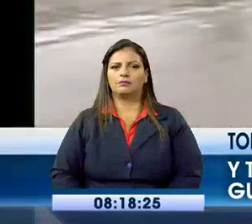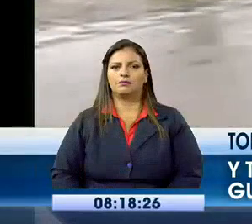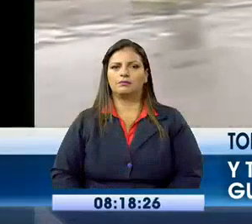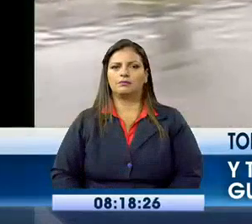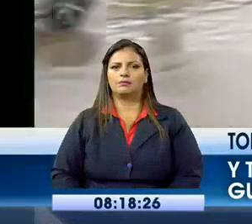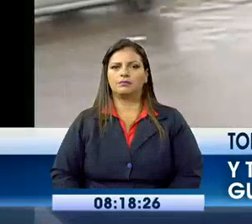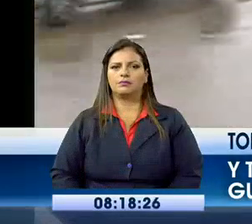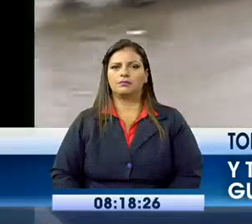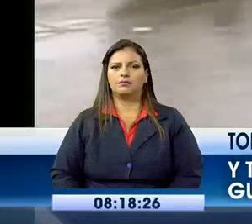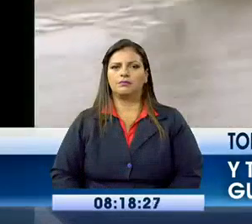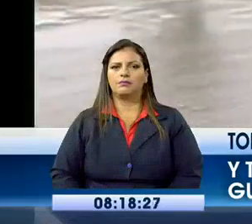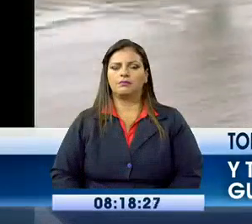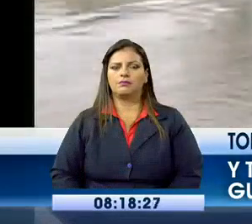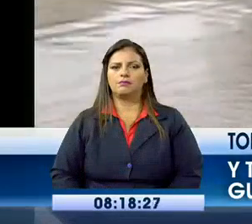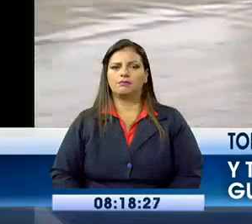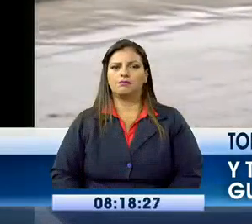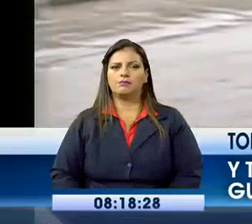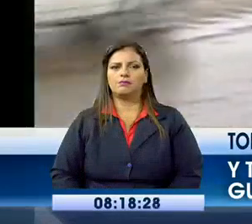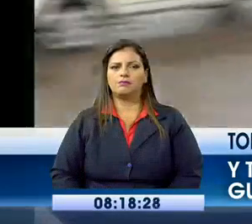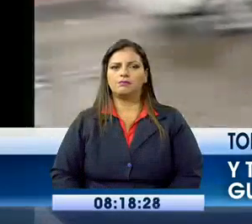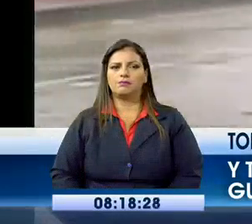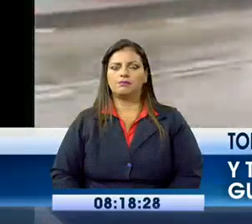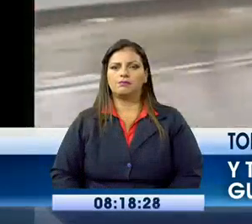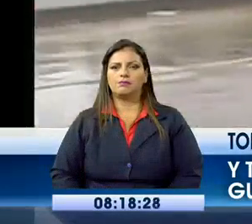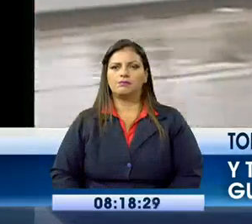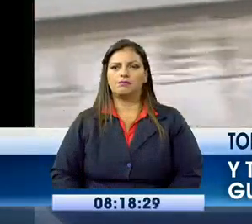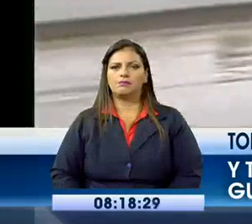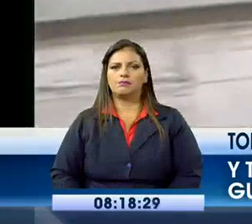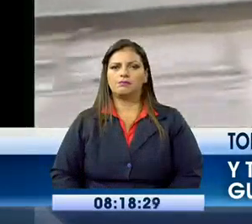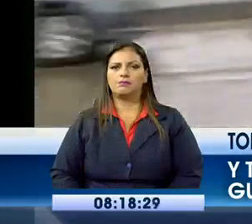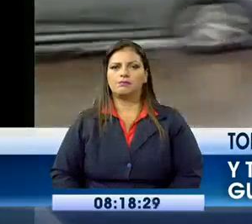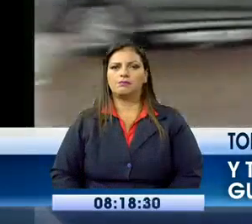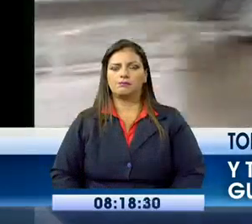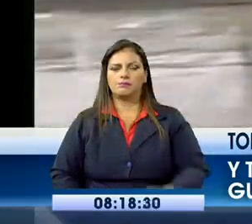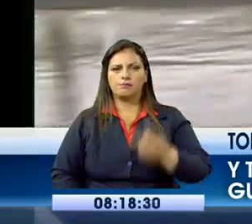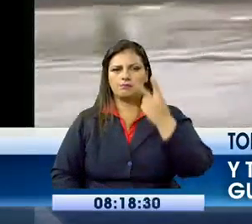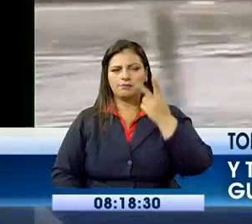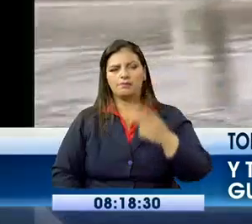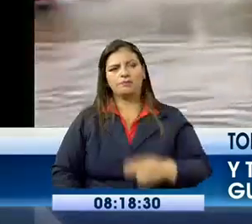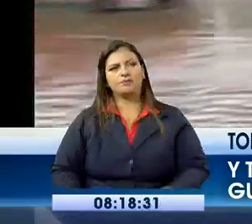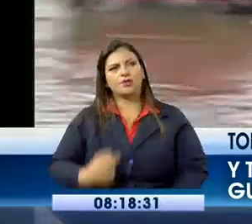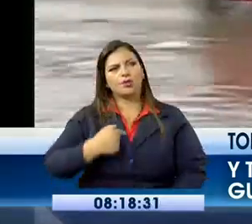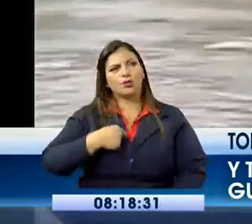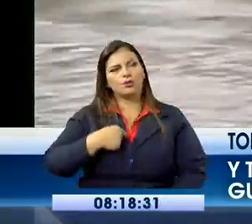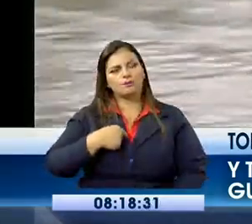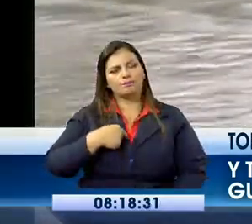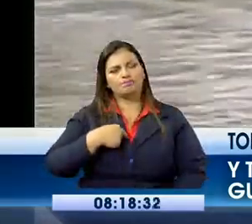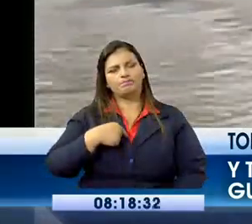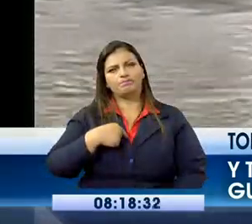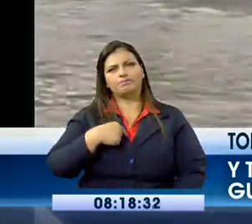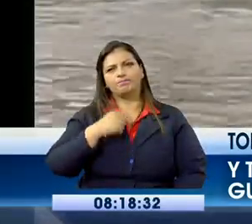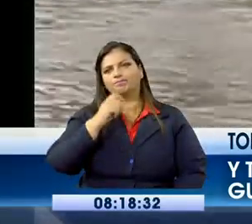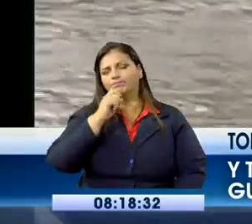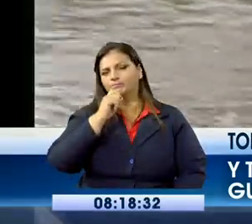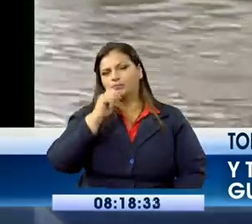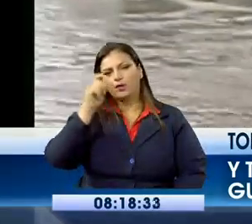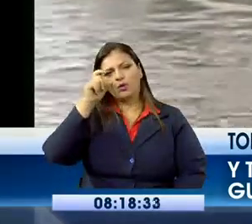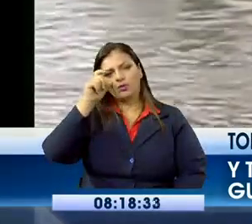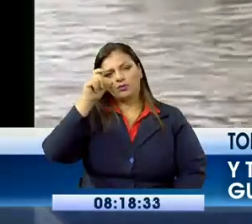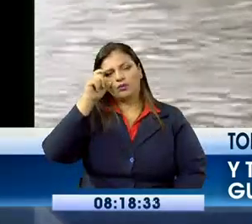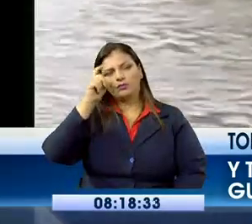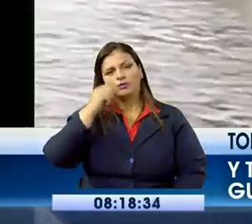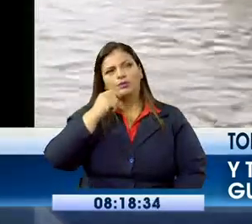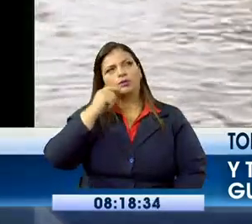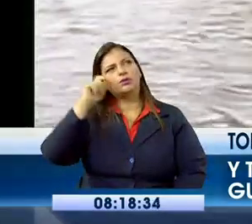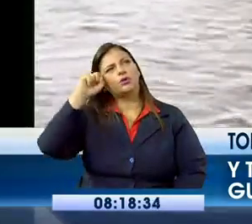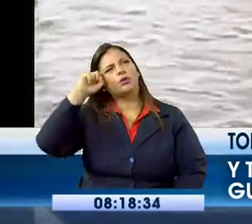Entonces, ahí los podemos ver. Ahí se hizo un trabajo, yo recuerdo, Enrique, yo no sé si tú hablaste alguna vez o estuviste